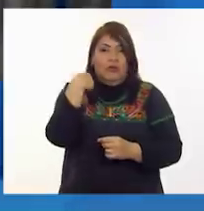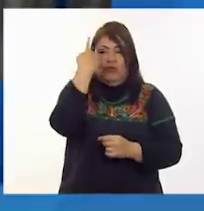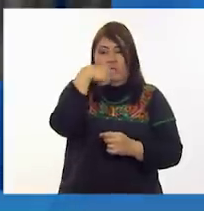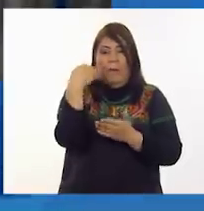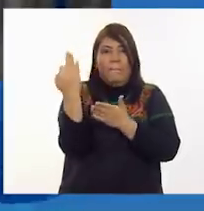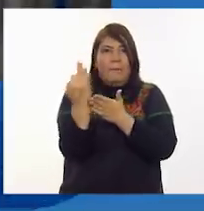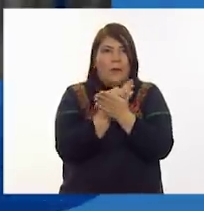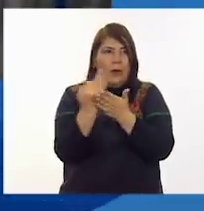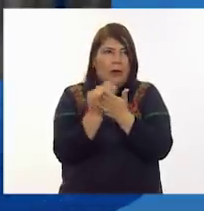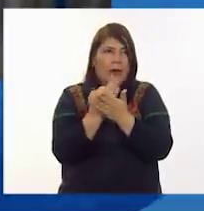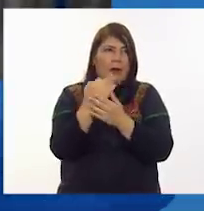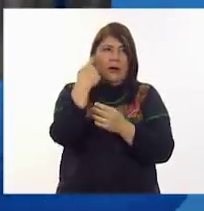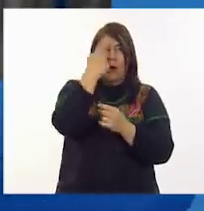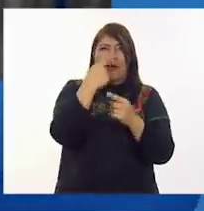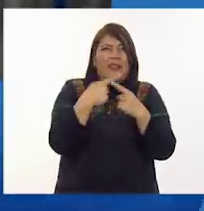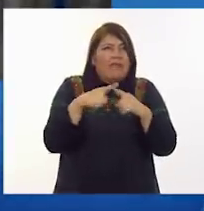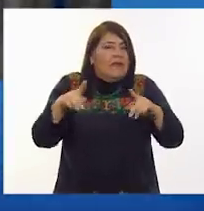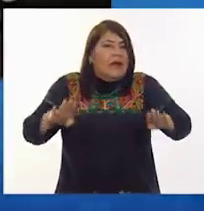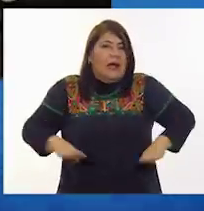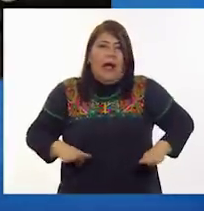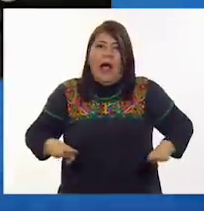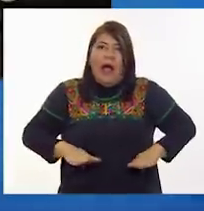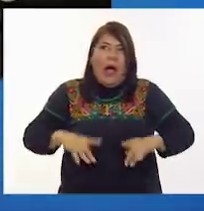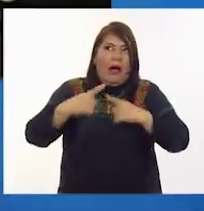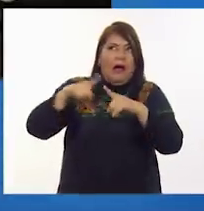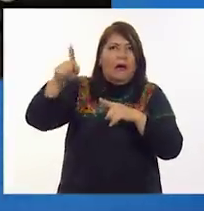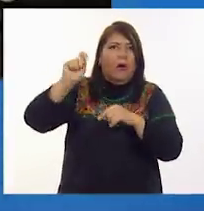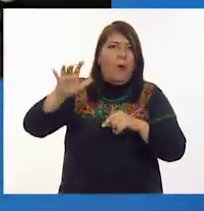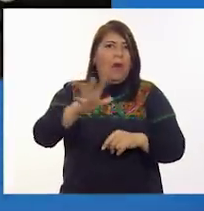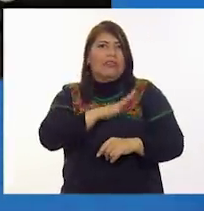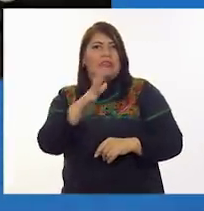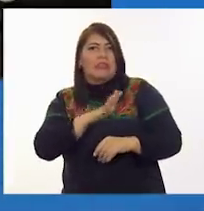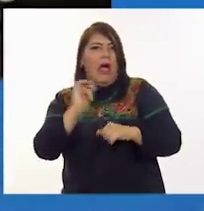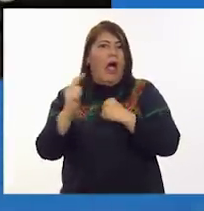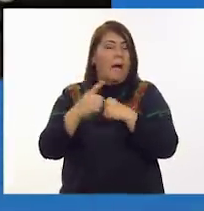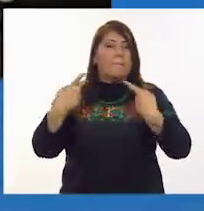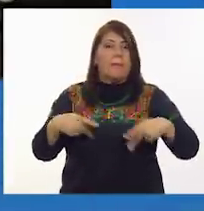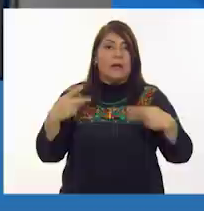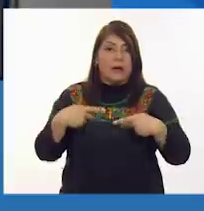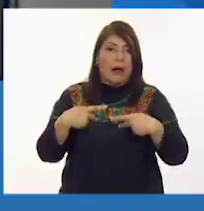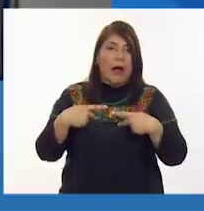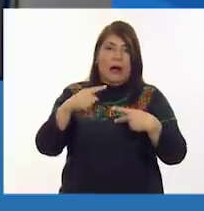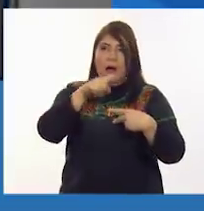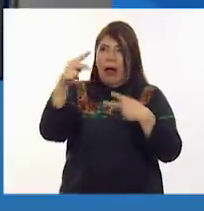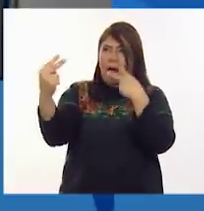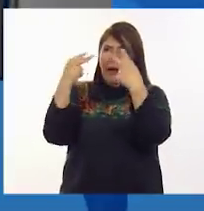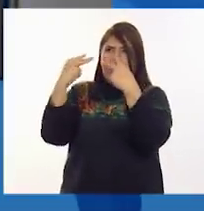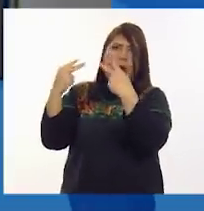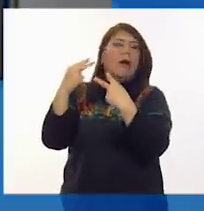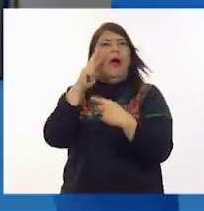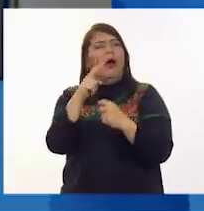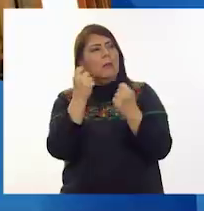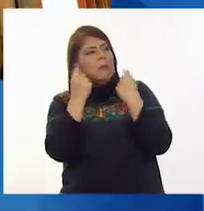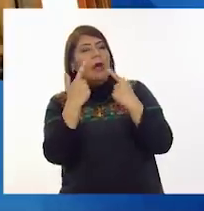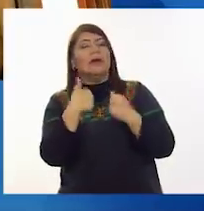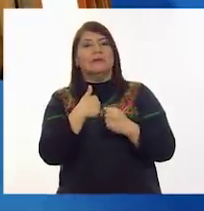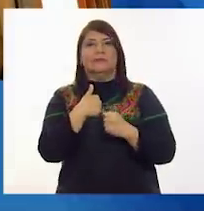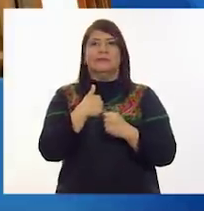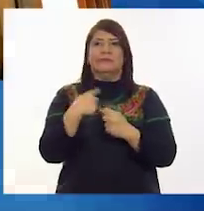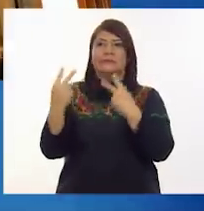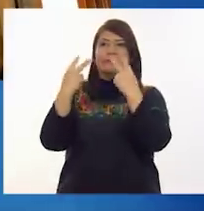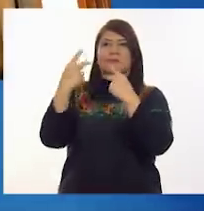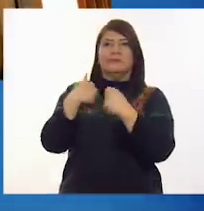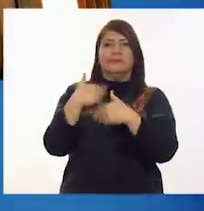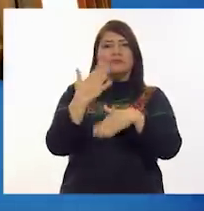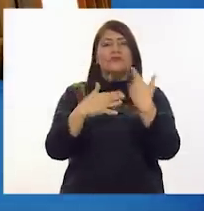tenía otro tipo de cara, era otro estereotipo y eran las cosas que les llamó muchísimo la atención a las personas. Era algo que me hacía sobresalir.